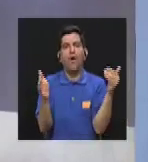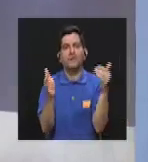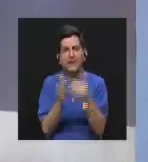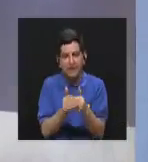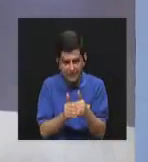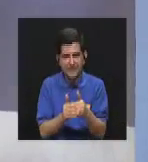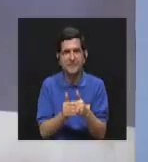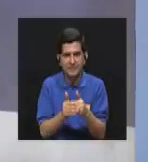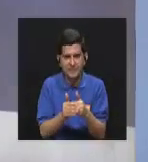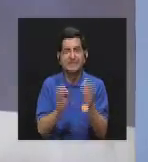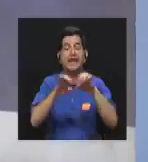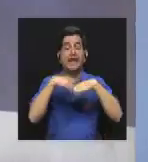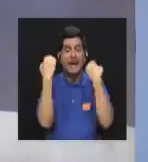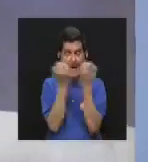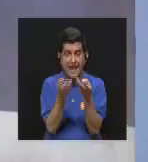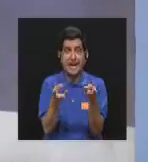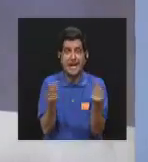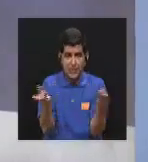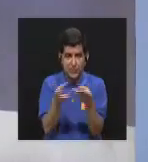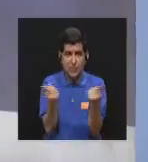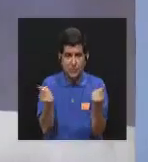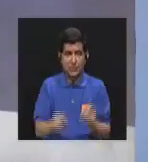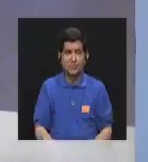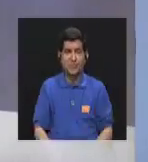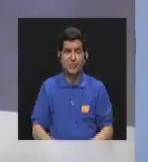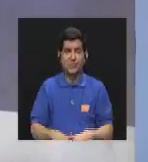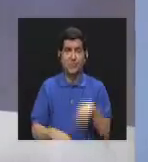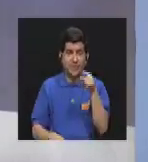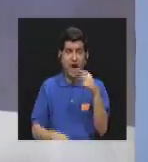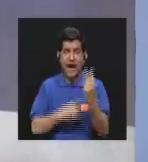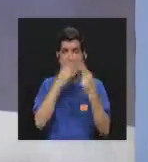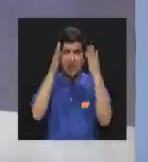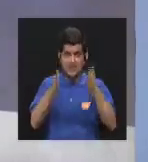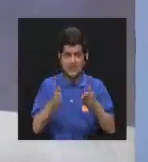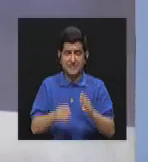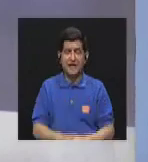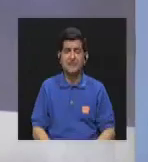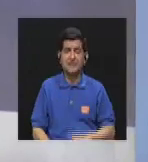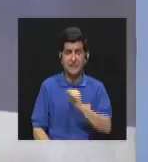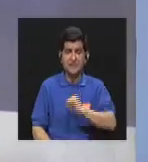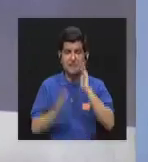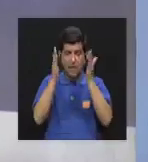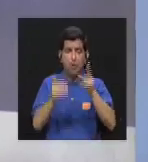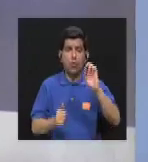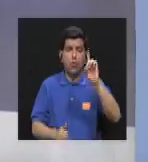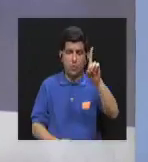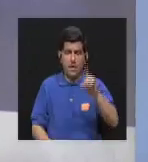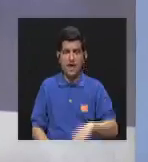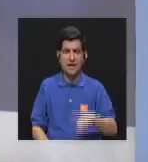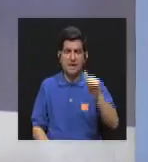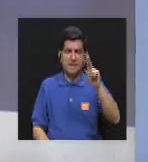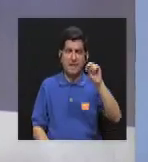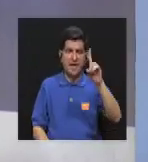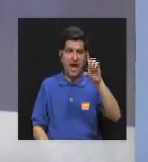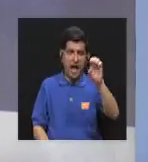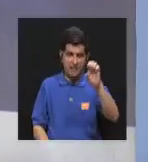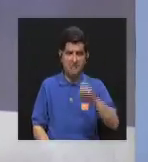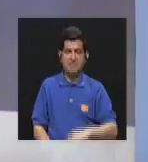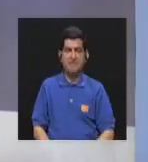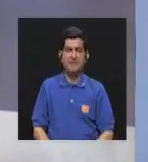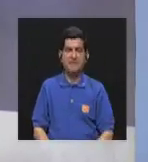vez trasladar al equipo productor. Esta vez nos visitaron autoridades de la UNED, de la